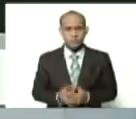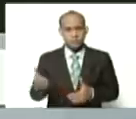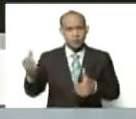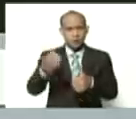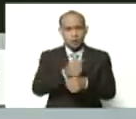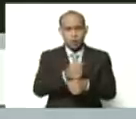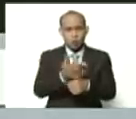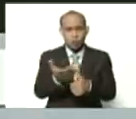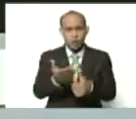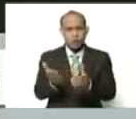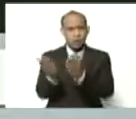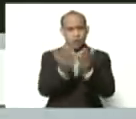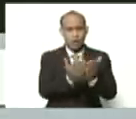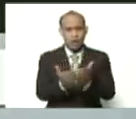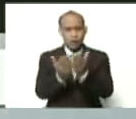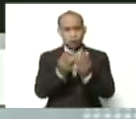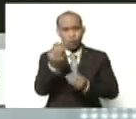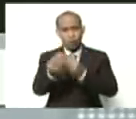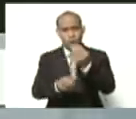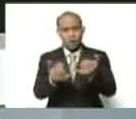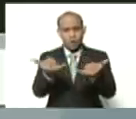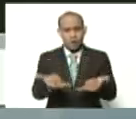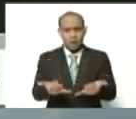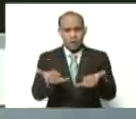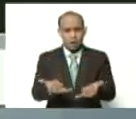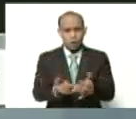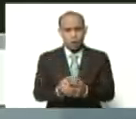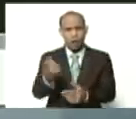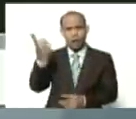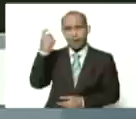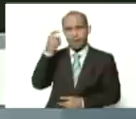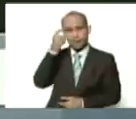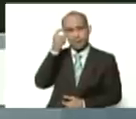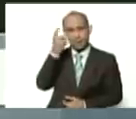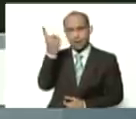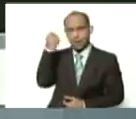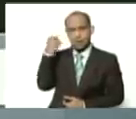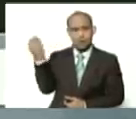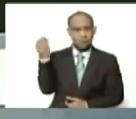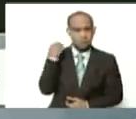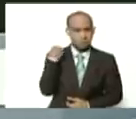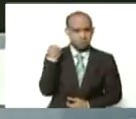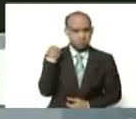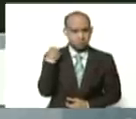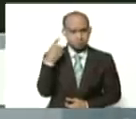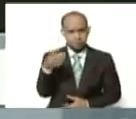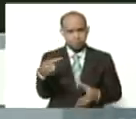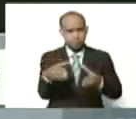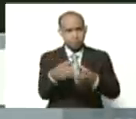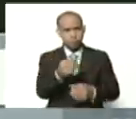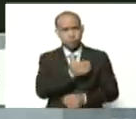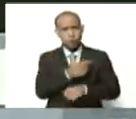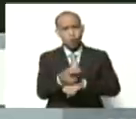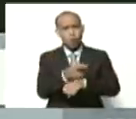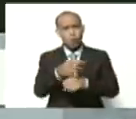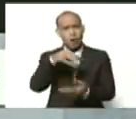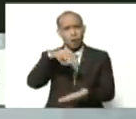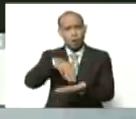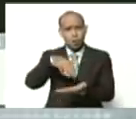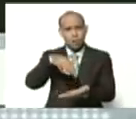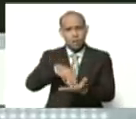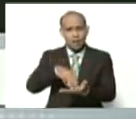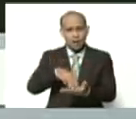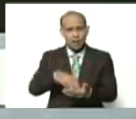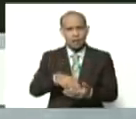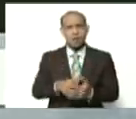no, con los estudios que estamos haciendo. Ayer me estaban informando, ¿no?, los compañeros, el gobernador de Miranda, Nahum,